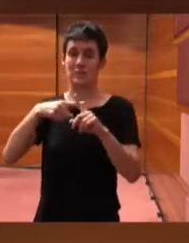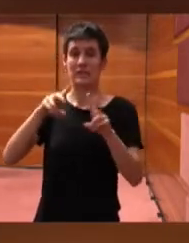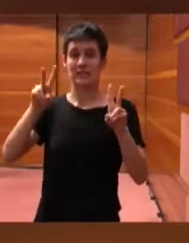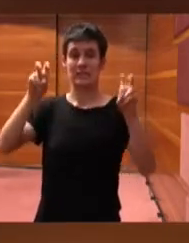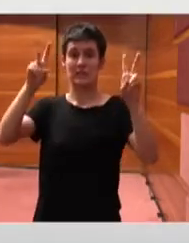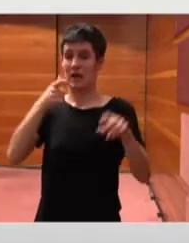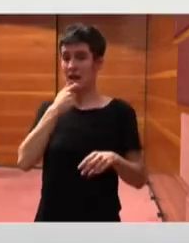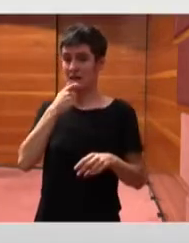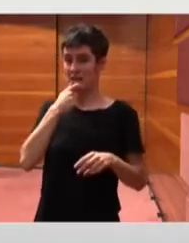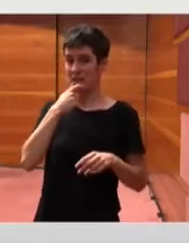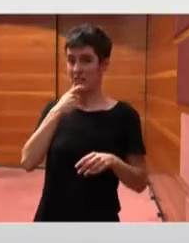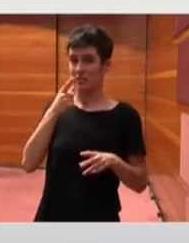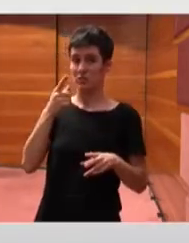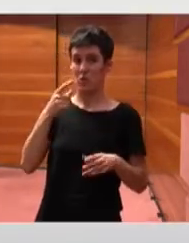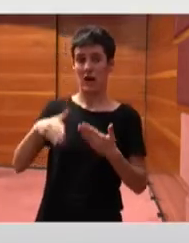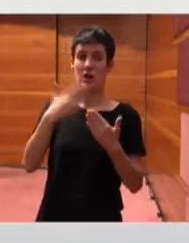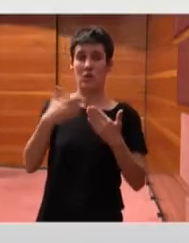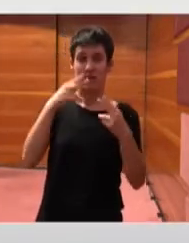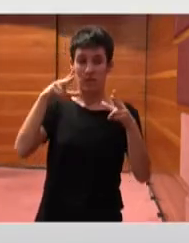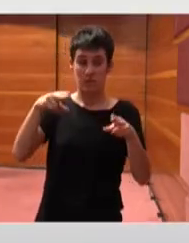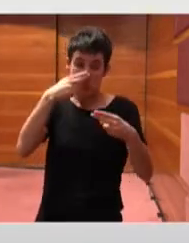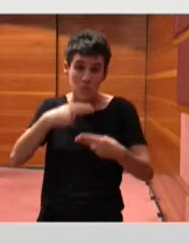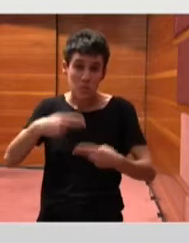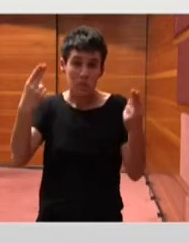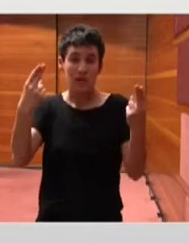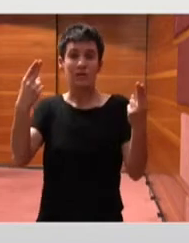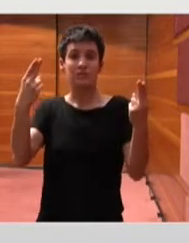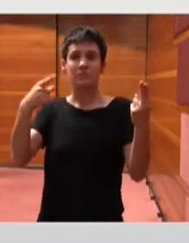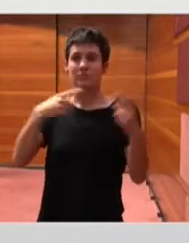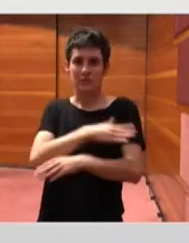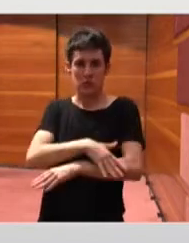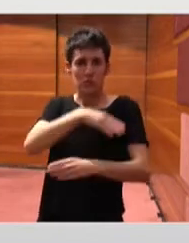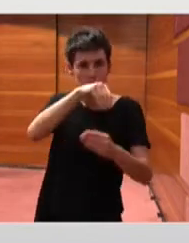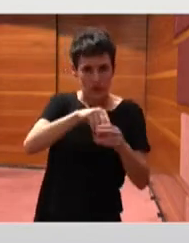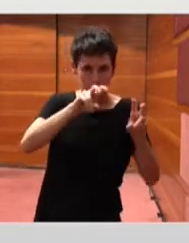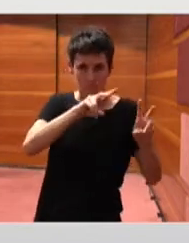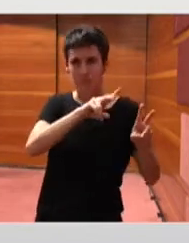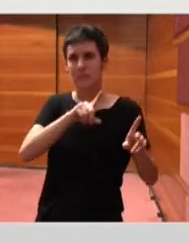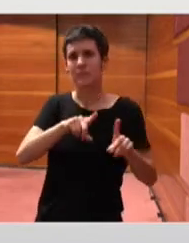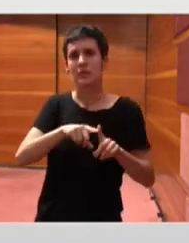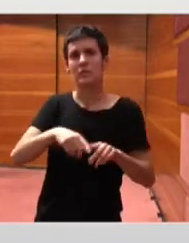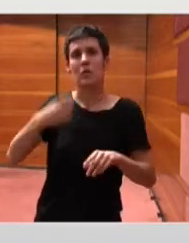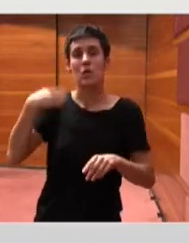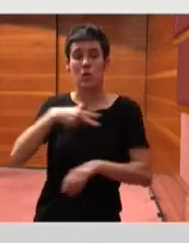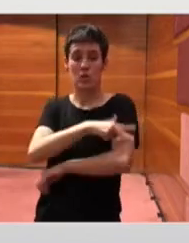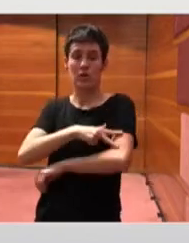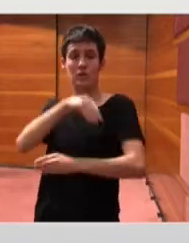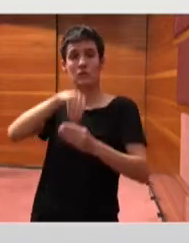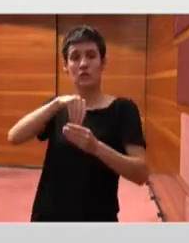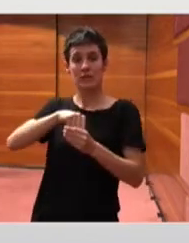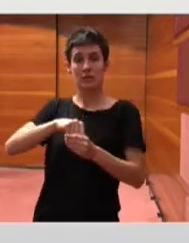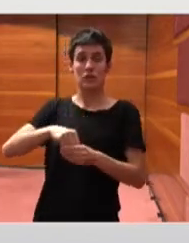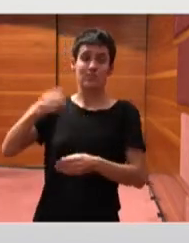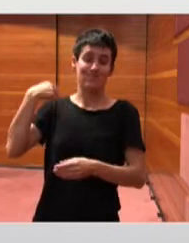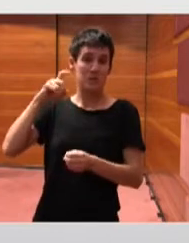Government, Open Data, Innovación Pública, E-Government. Fue director de Atención Ciudadana en el Gobierno Vasco, con un